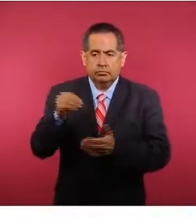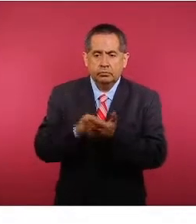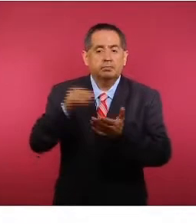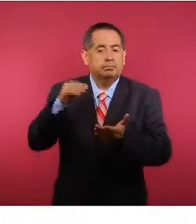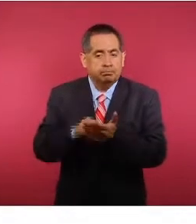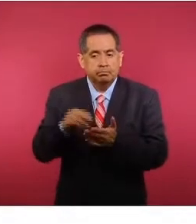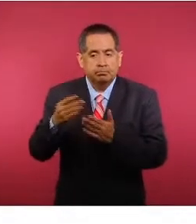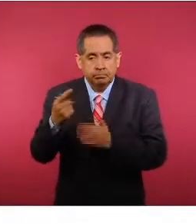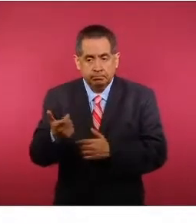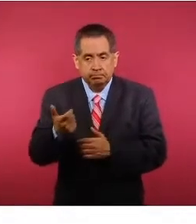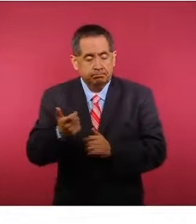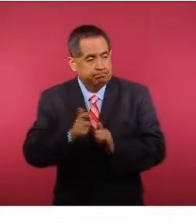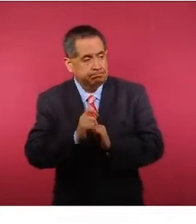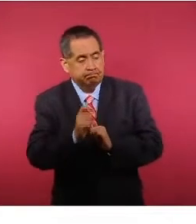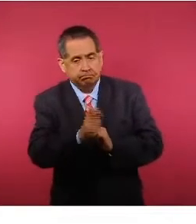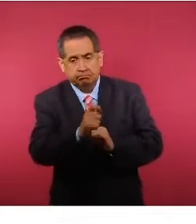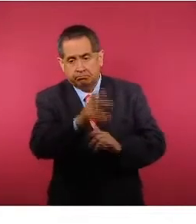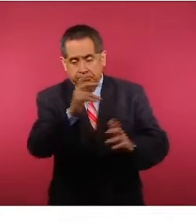6,099,000,000 pesos.